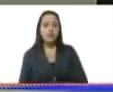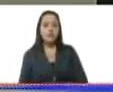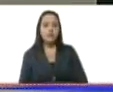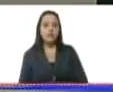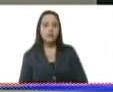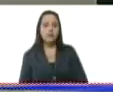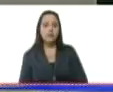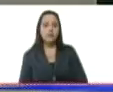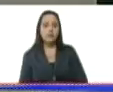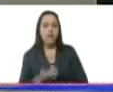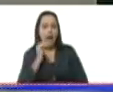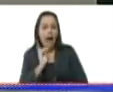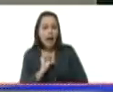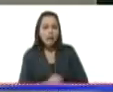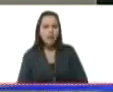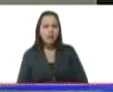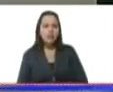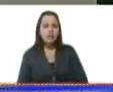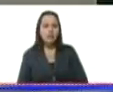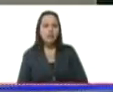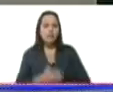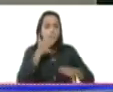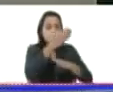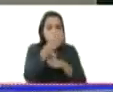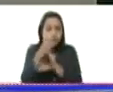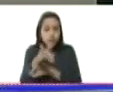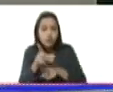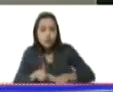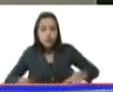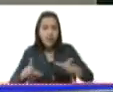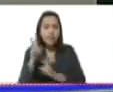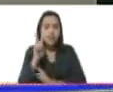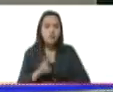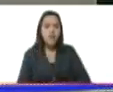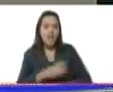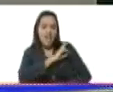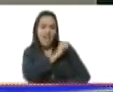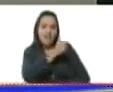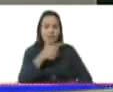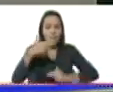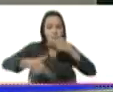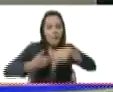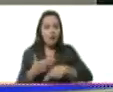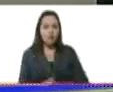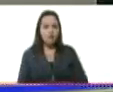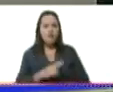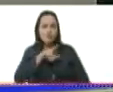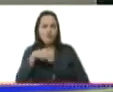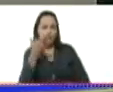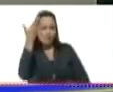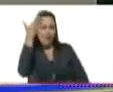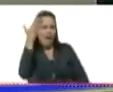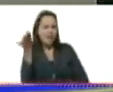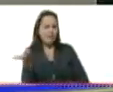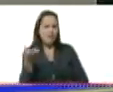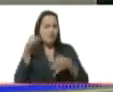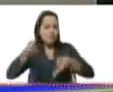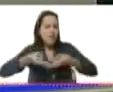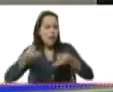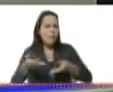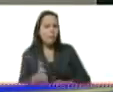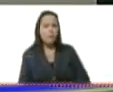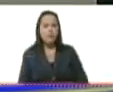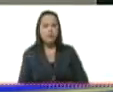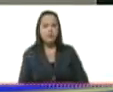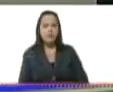Ya han tocado a jefes de delincuentes en varias partes del país. Nosotros nos enteramos de todo siempre. Y